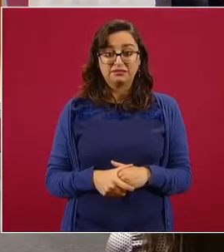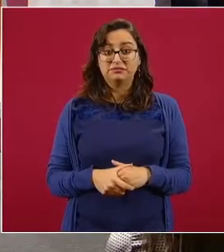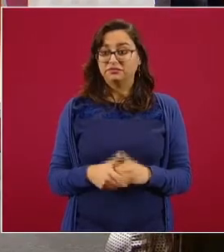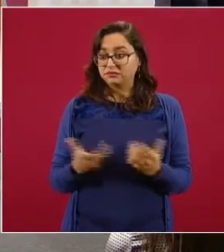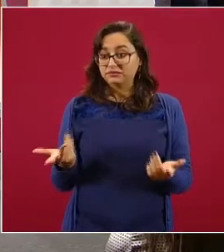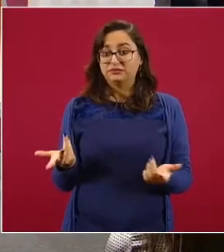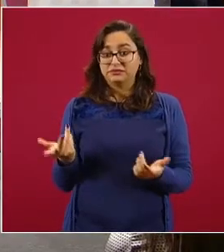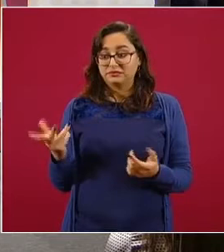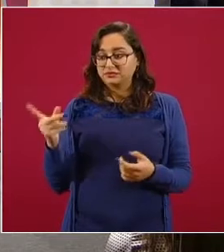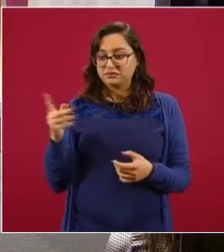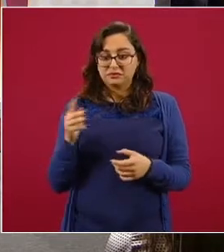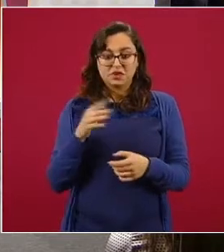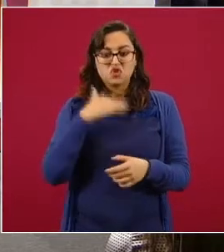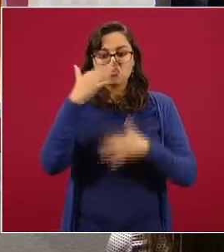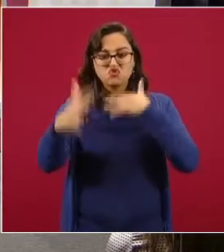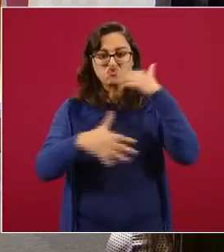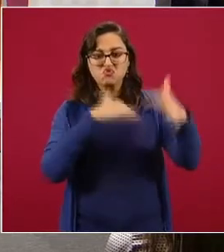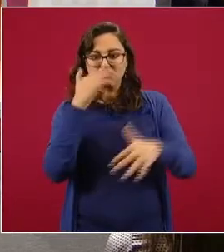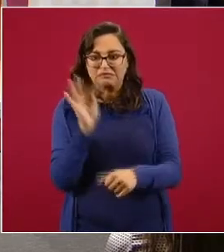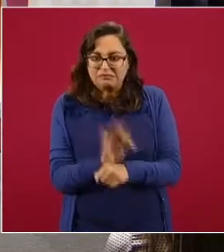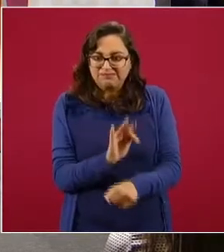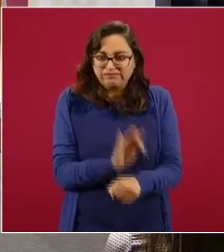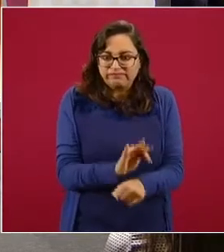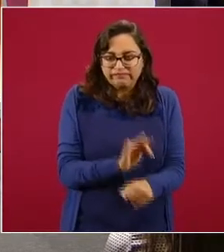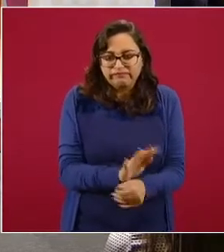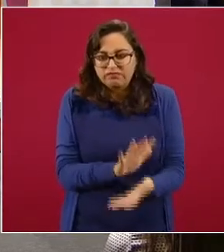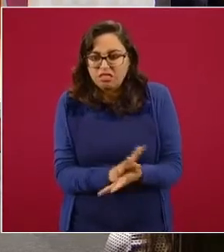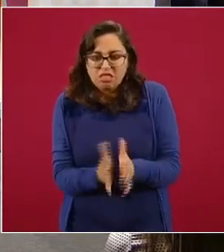defendía al régimen de corrupción.